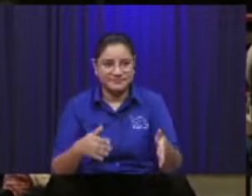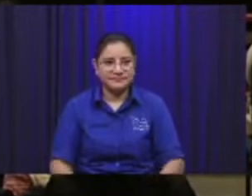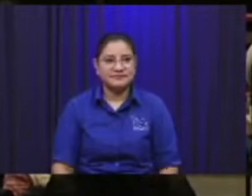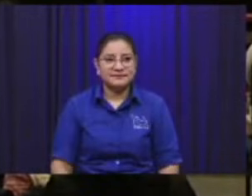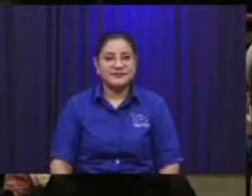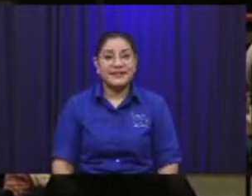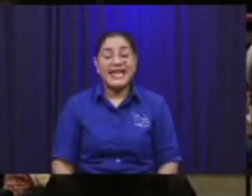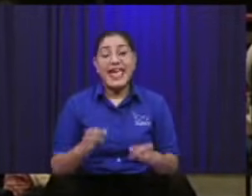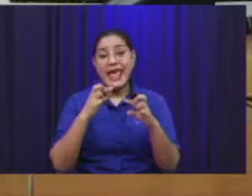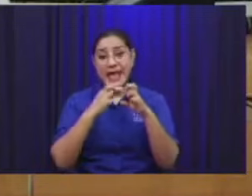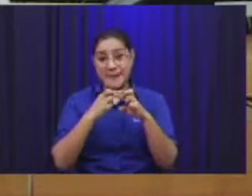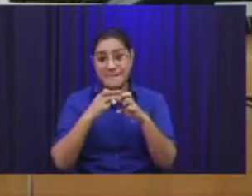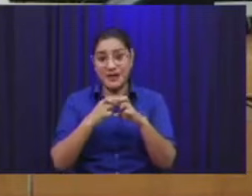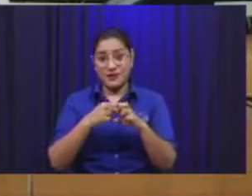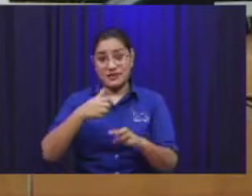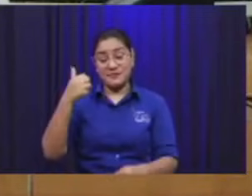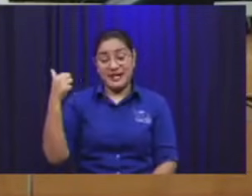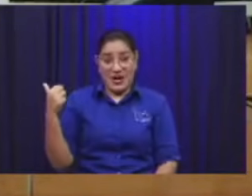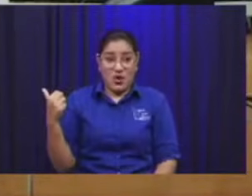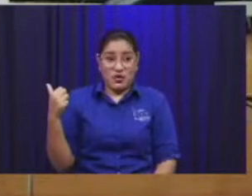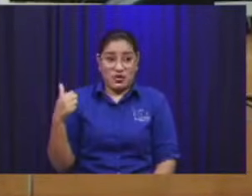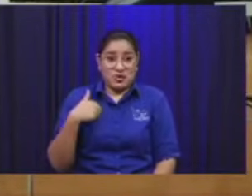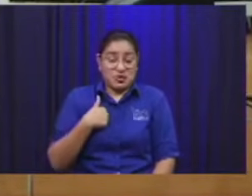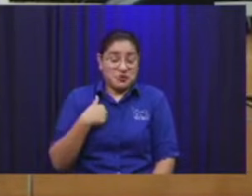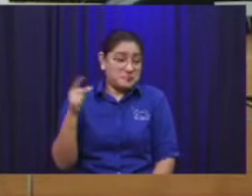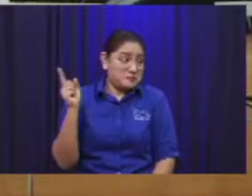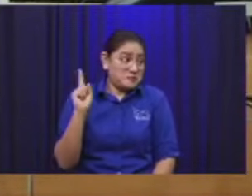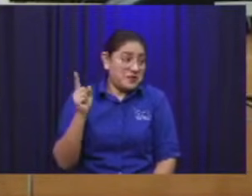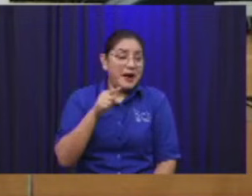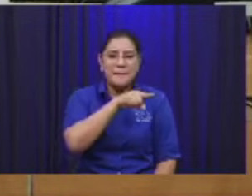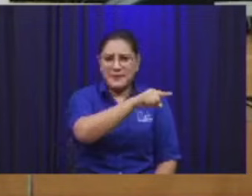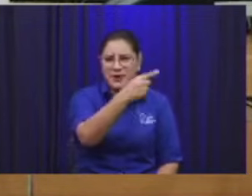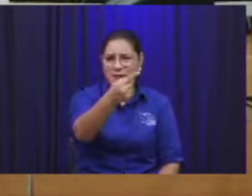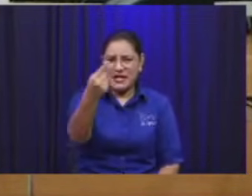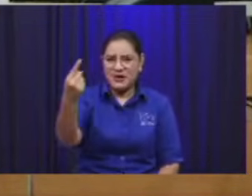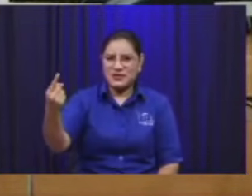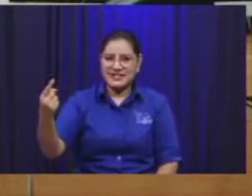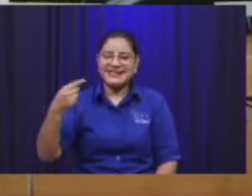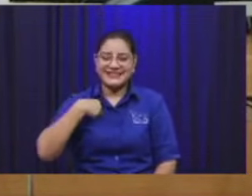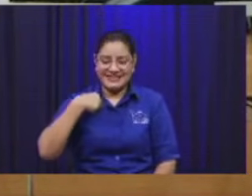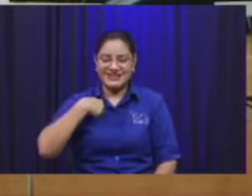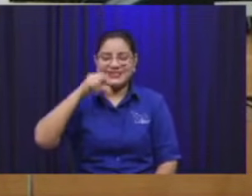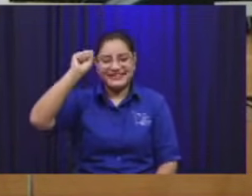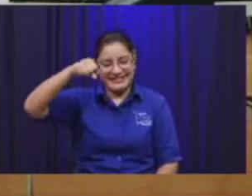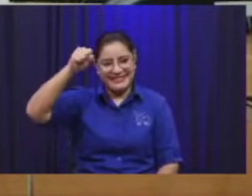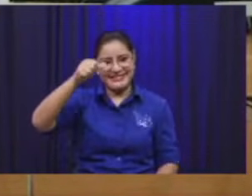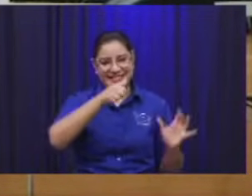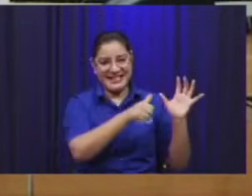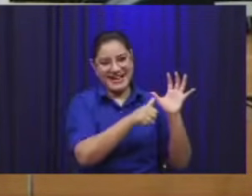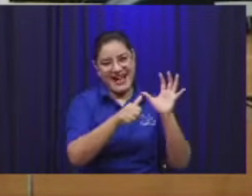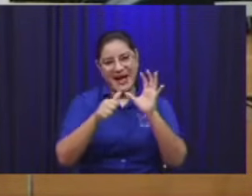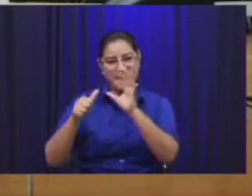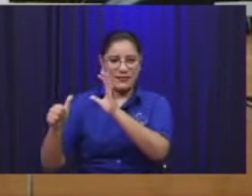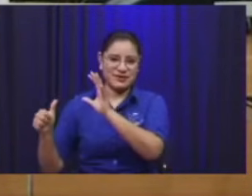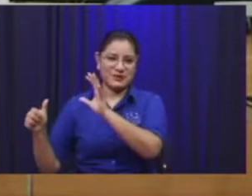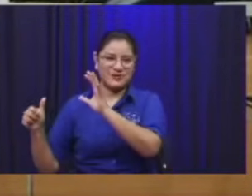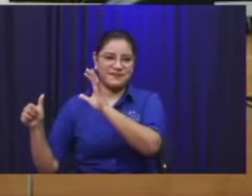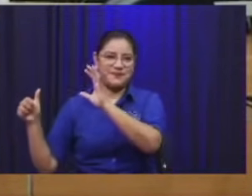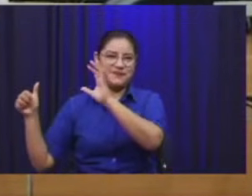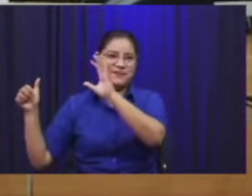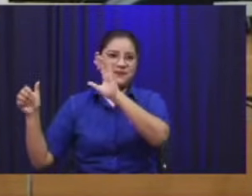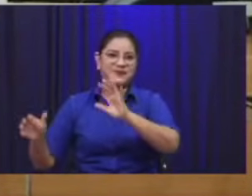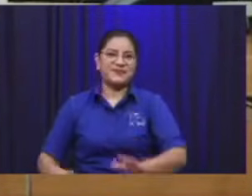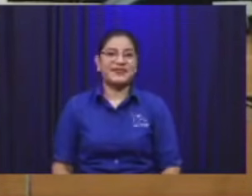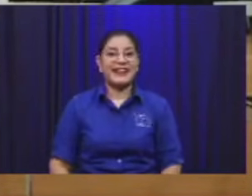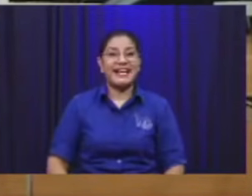dijo el apóstol pablo ordaz y para otros no soy para ustedes sí lo soy entonces y bueno vamos a